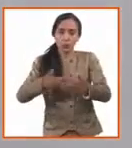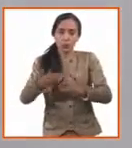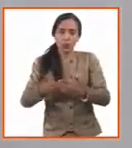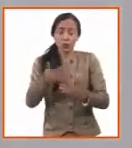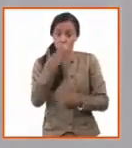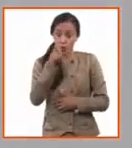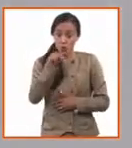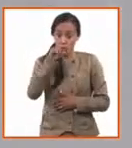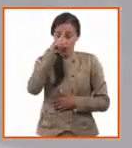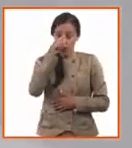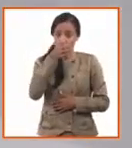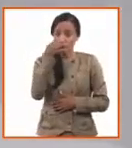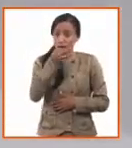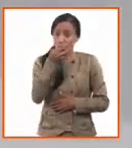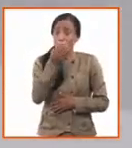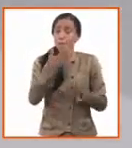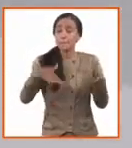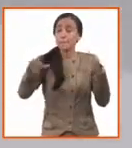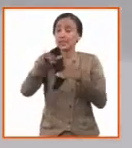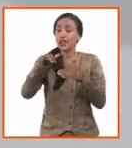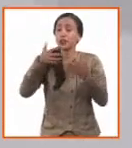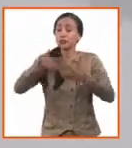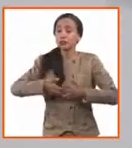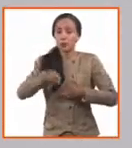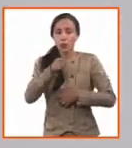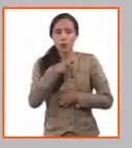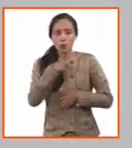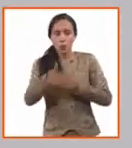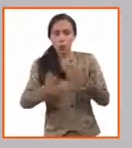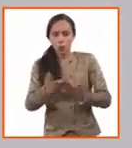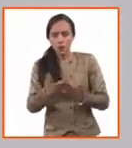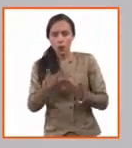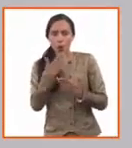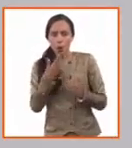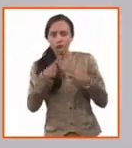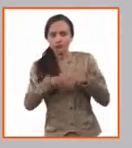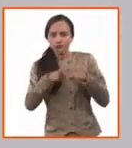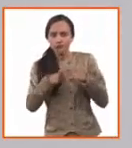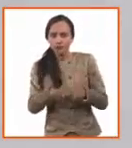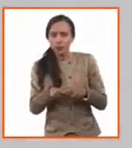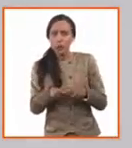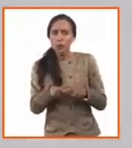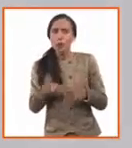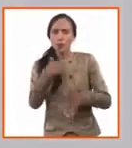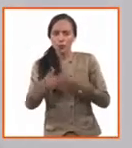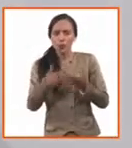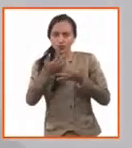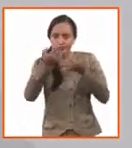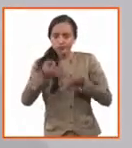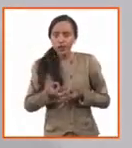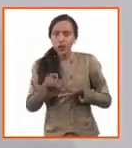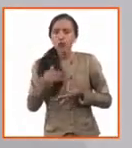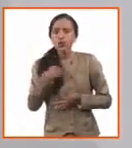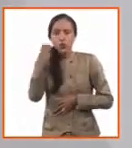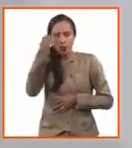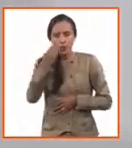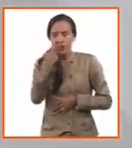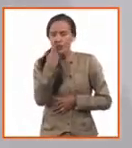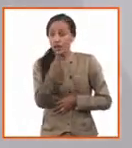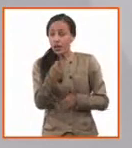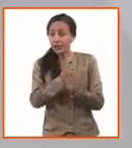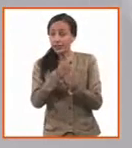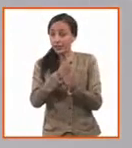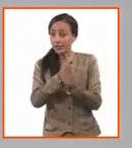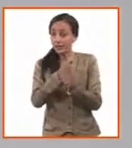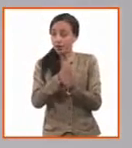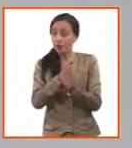haya mencionado lo relativo al ministerio industria enfrentas a la solución de problemas prácticos de problemas concretos porque además se ve yo creo que en ese sentido el trabajo del